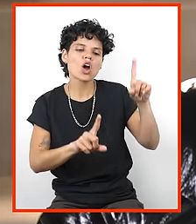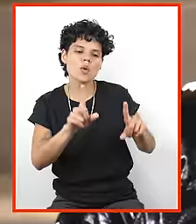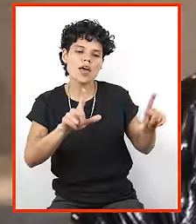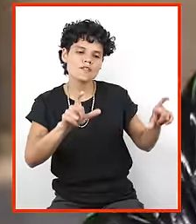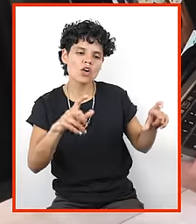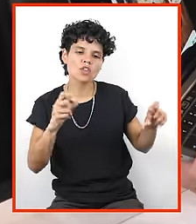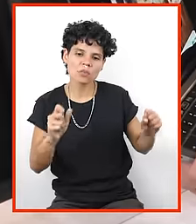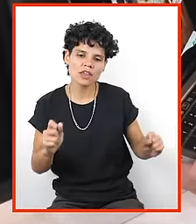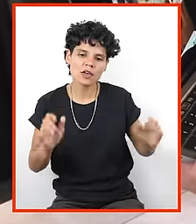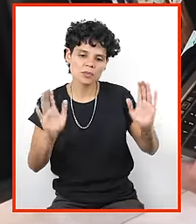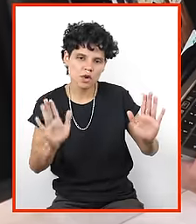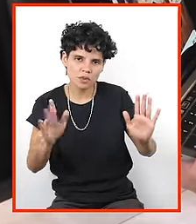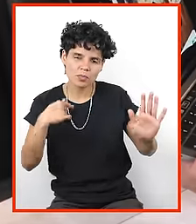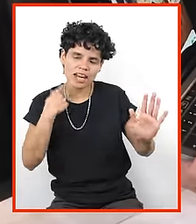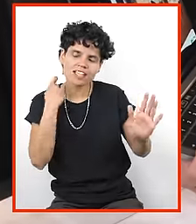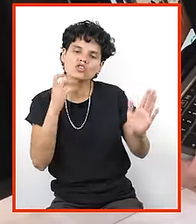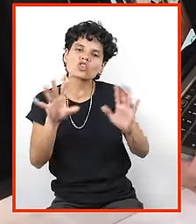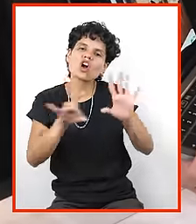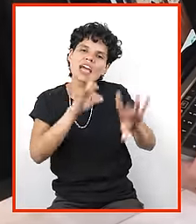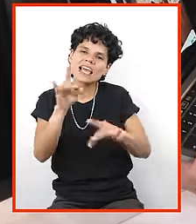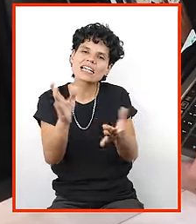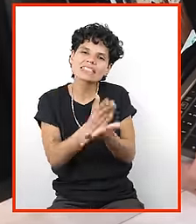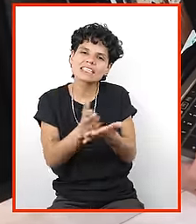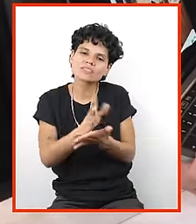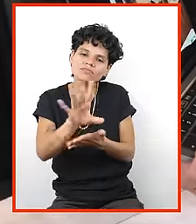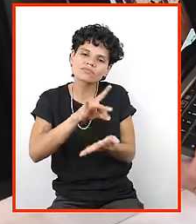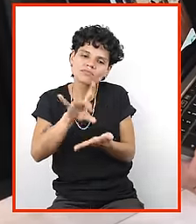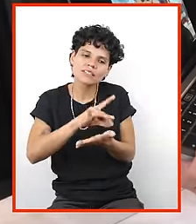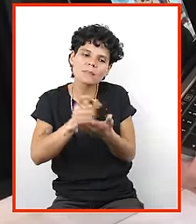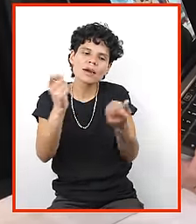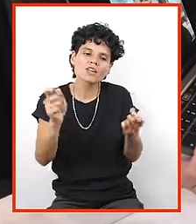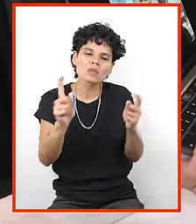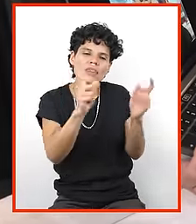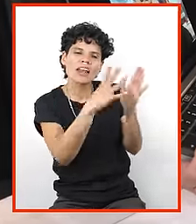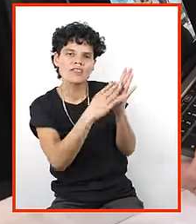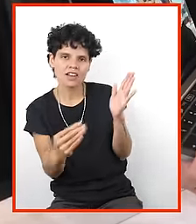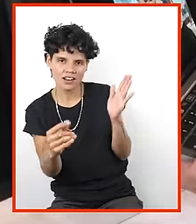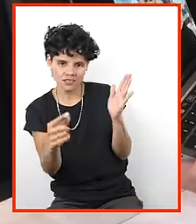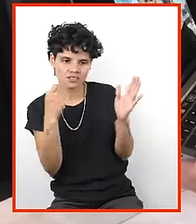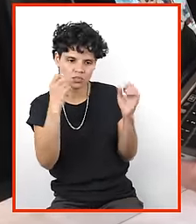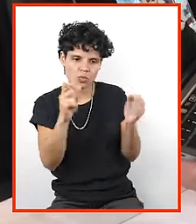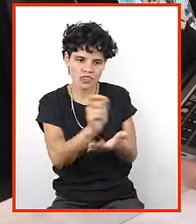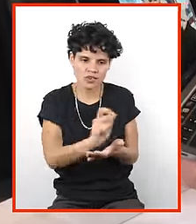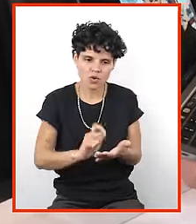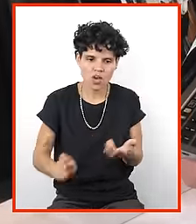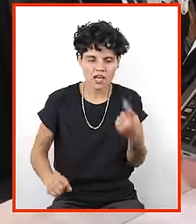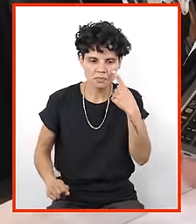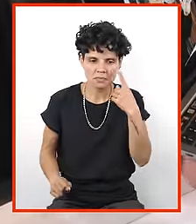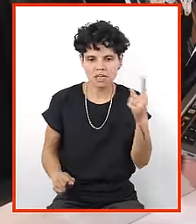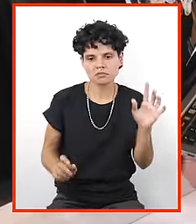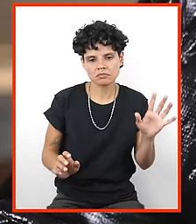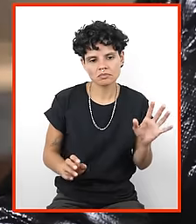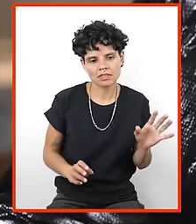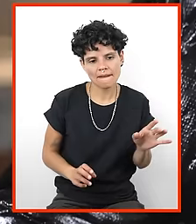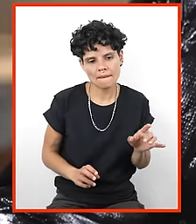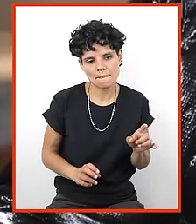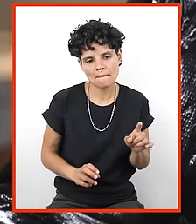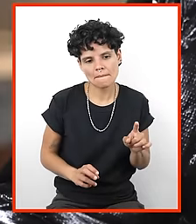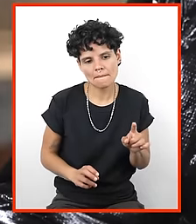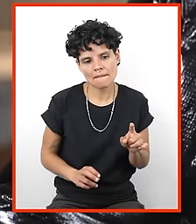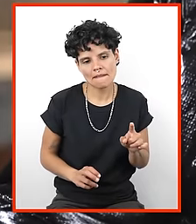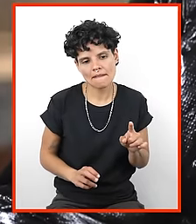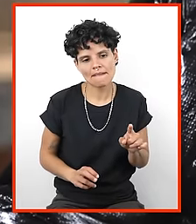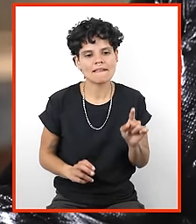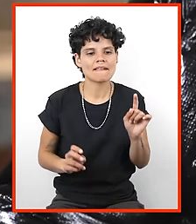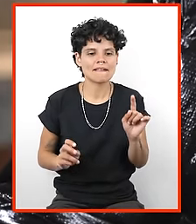Tengo algunas fotos que hemos seleccionado de la junta. Ya, yo la elijo. Como referencia. Tenemos ahí, mira. ¿Viste? Yo ahí. Creo que esa está más